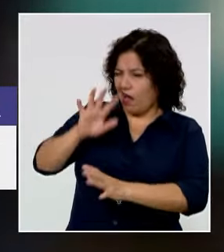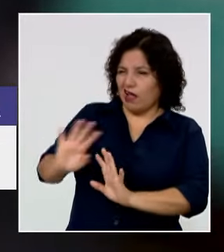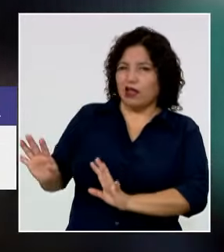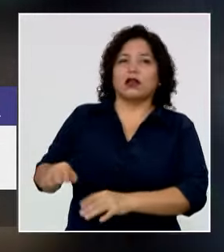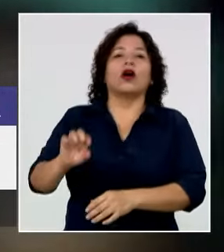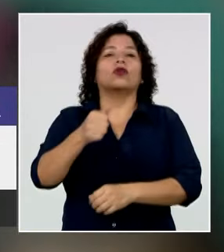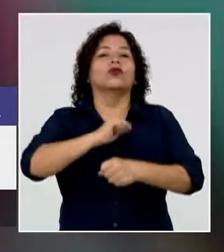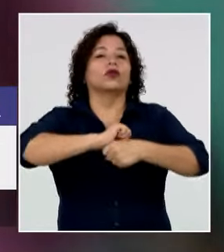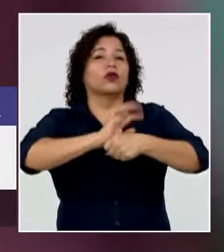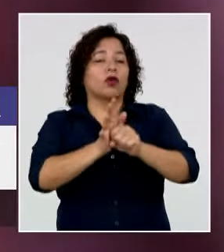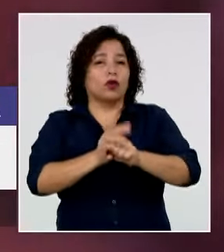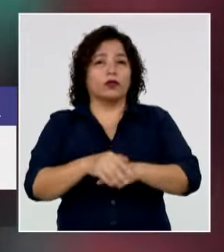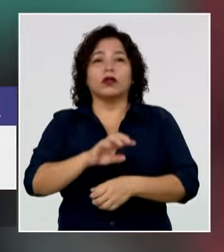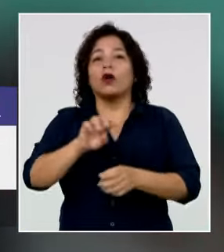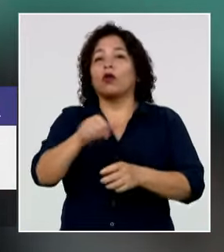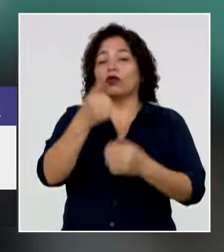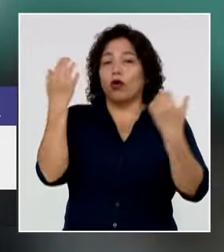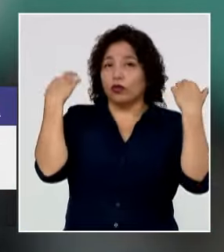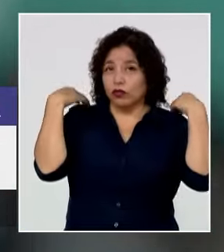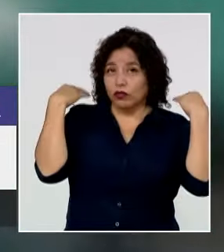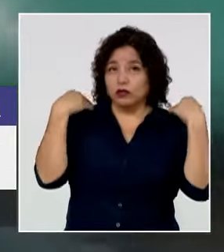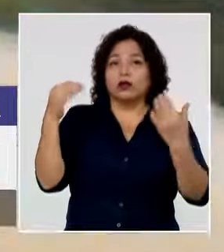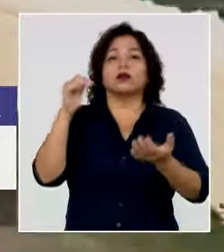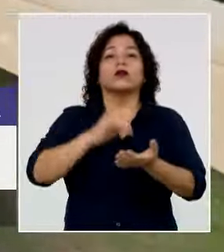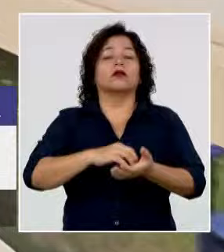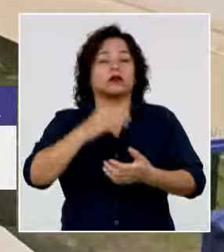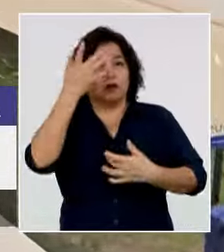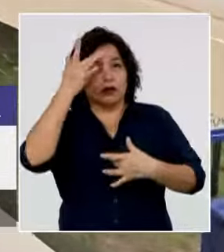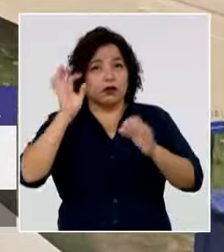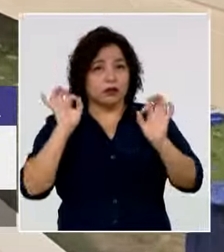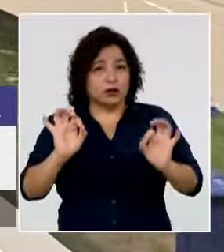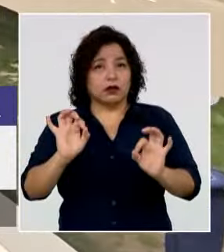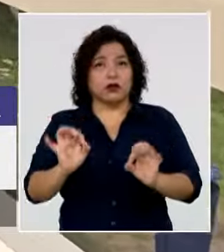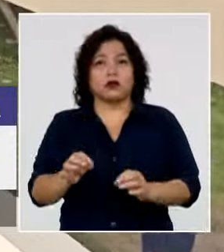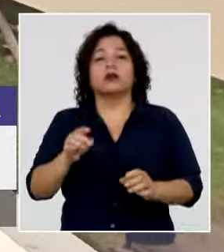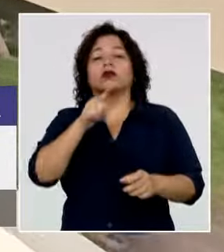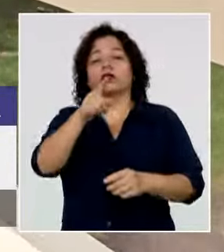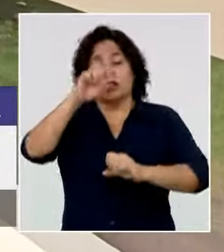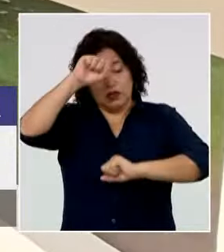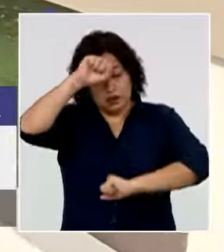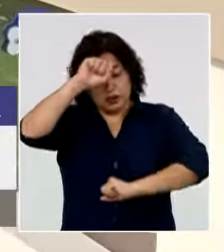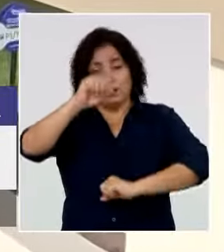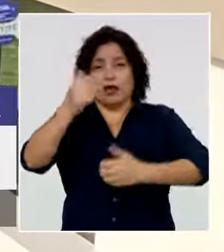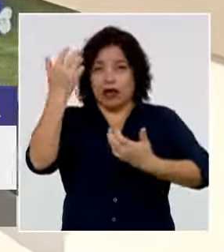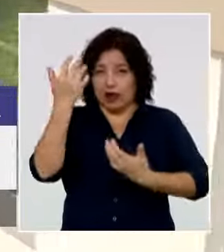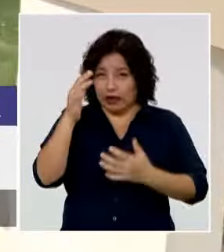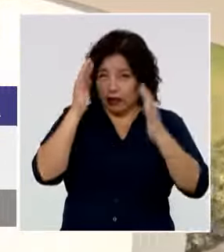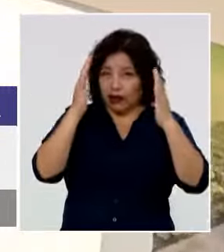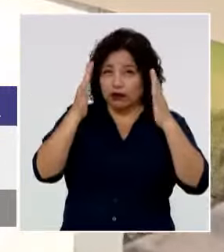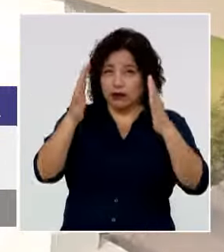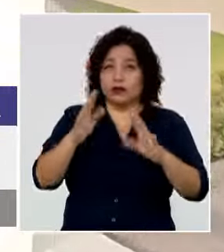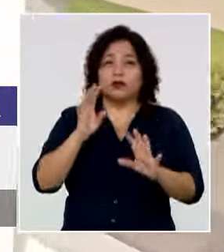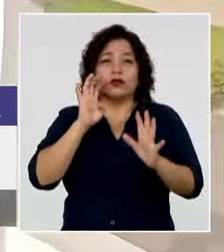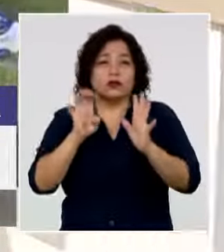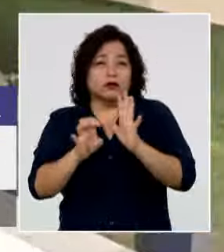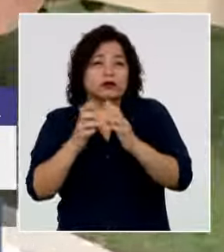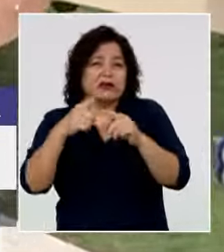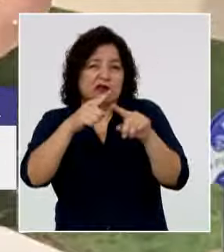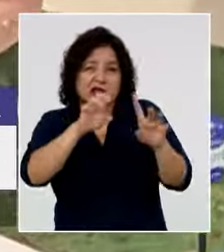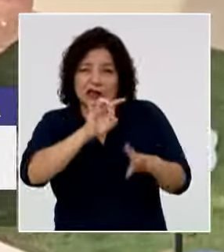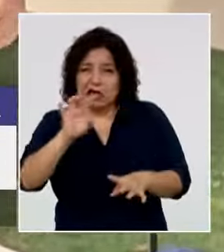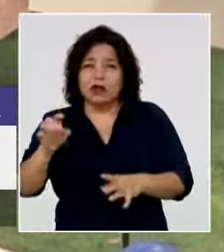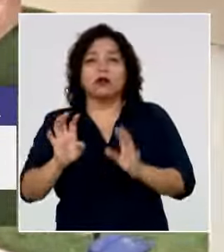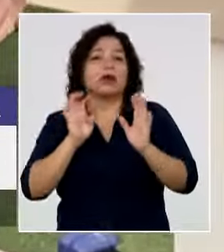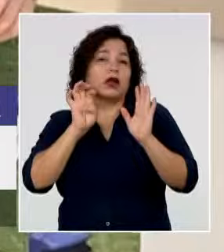COVID-19, tuberculosis u otras de mayor peligrosidad. ¿A qué síntomas debo prestar atención? Los signos de alarma pueden ser variados como